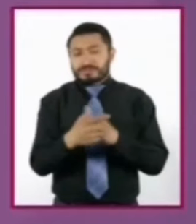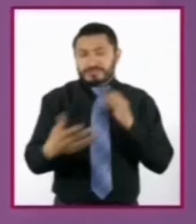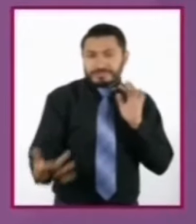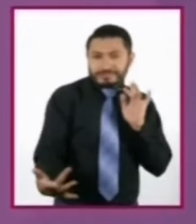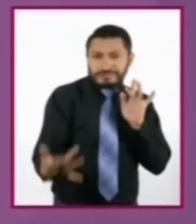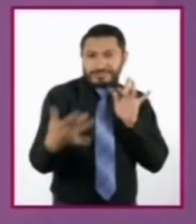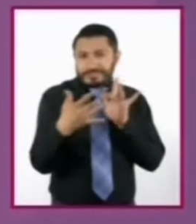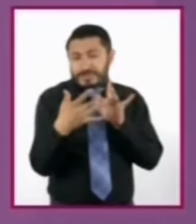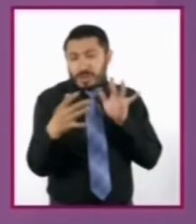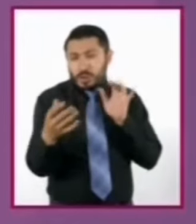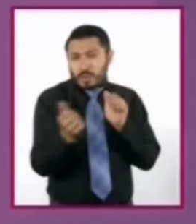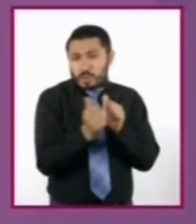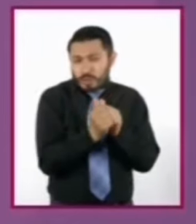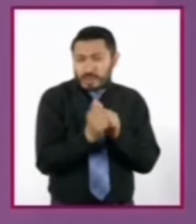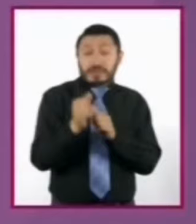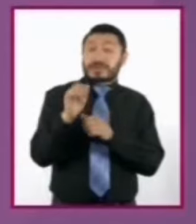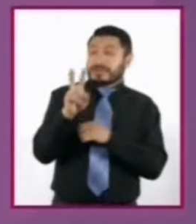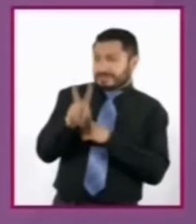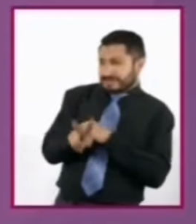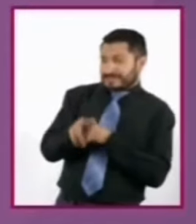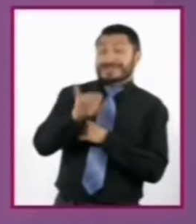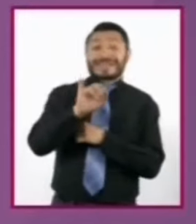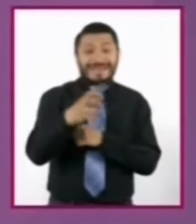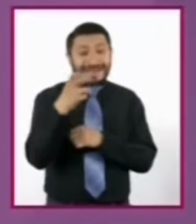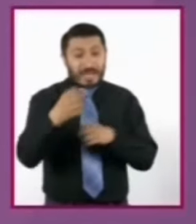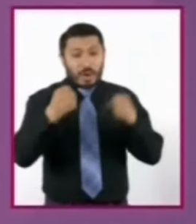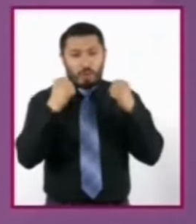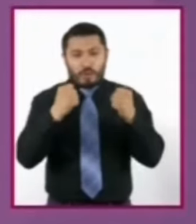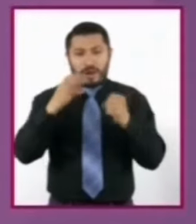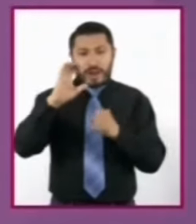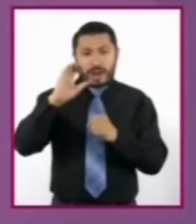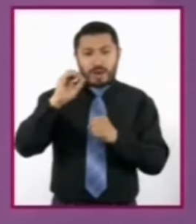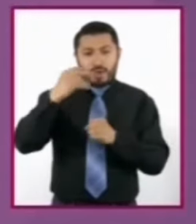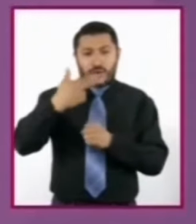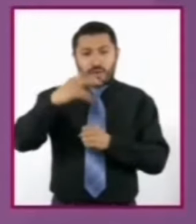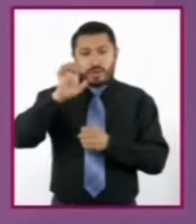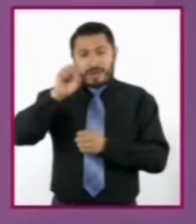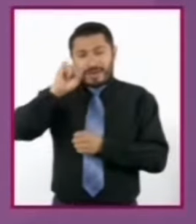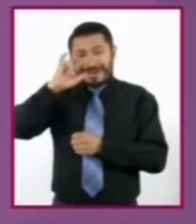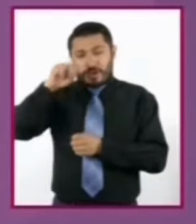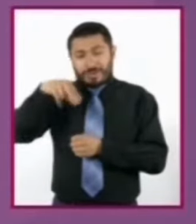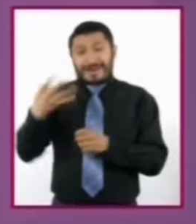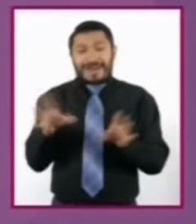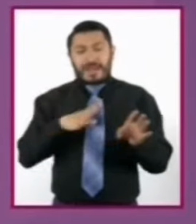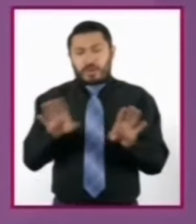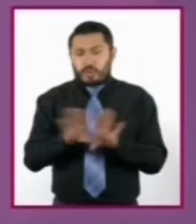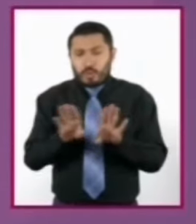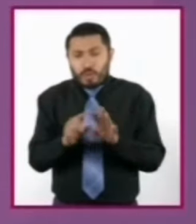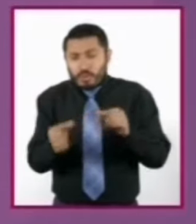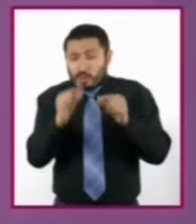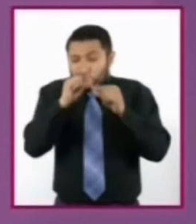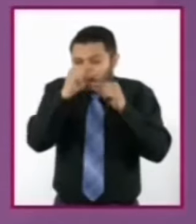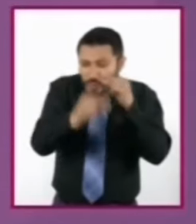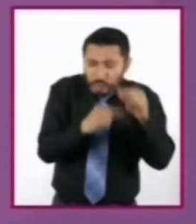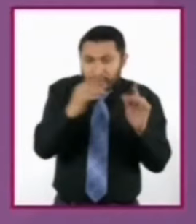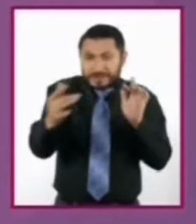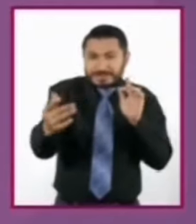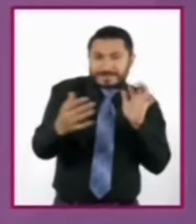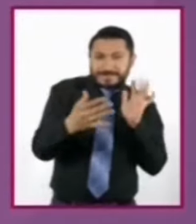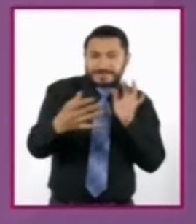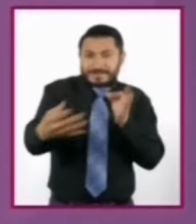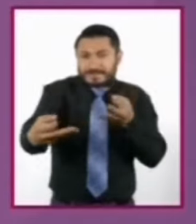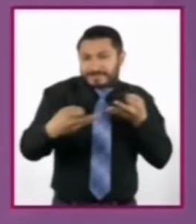Sí. Esta fuerza de cohesión hace que las partículas, ya sean átomos o moléculas, se atraigan entre